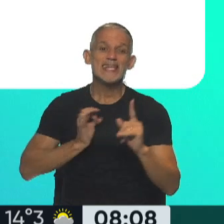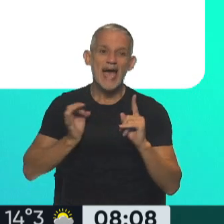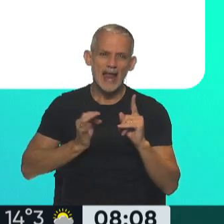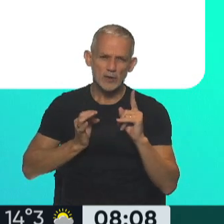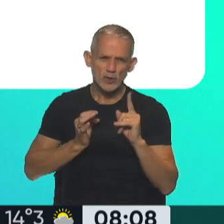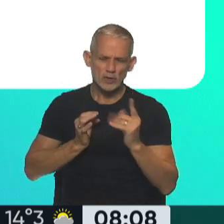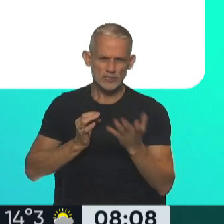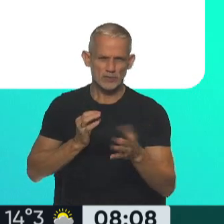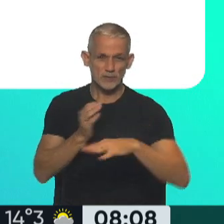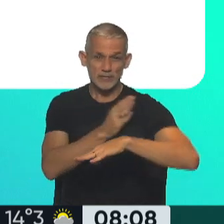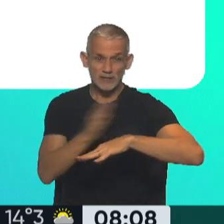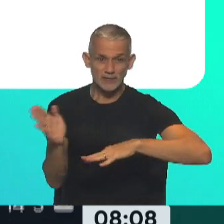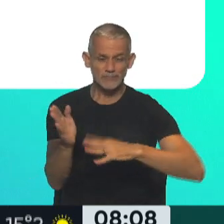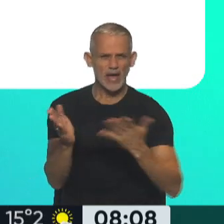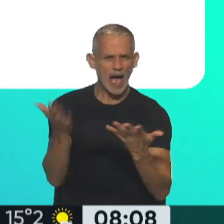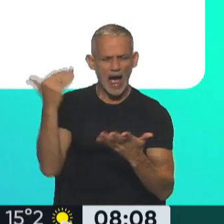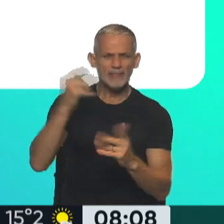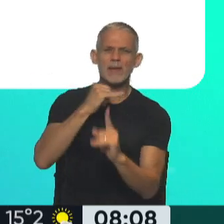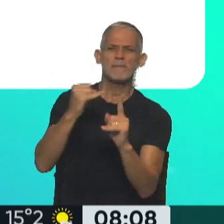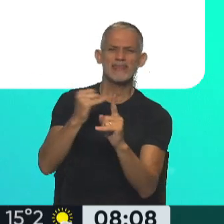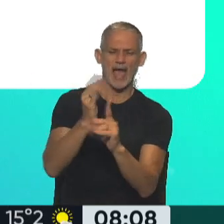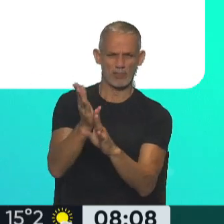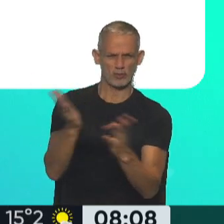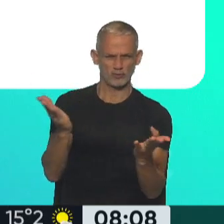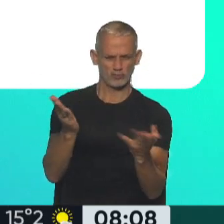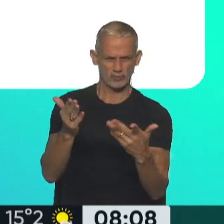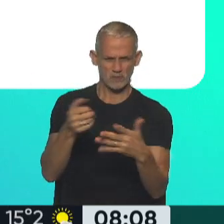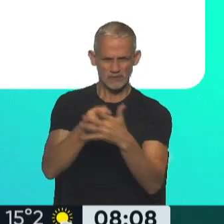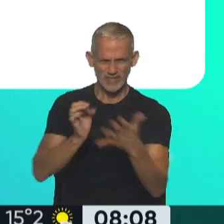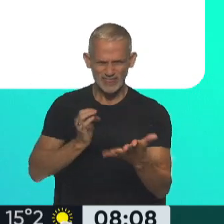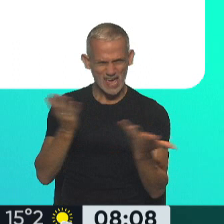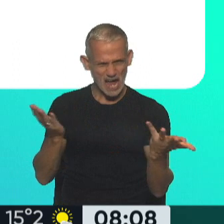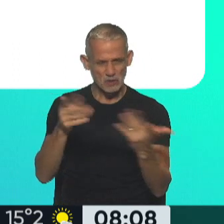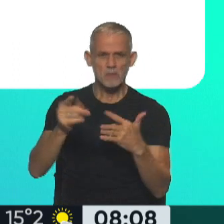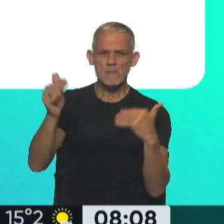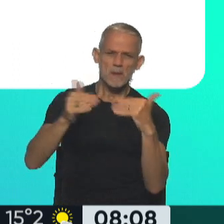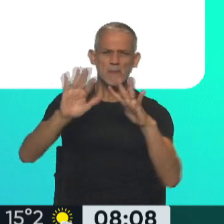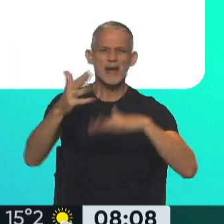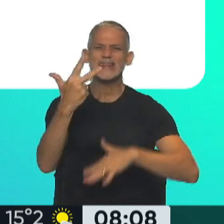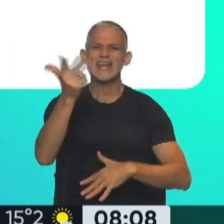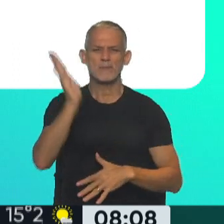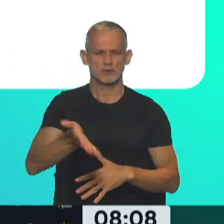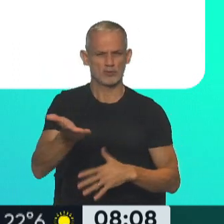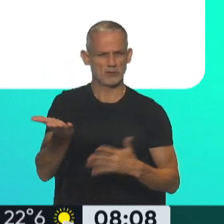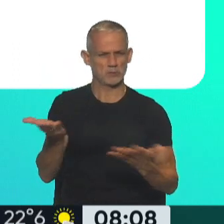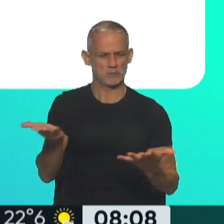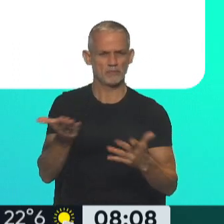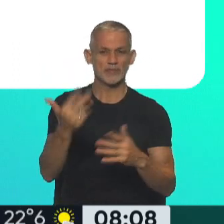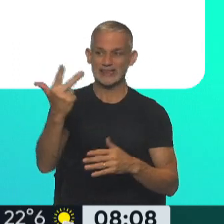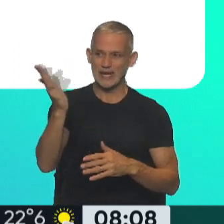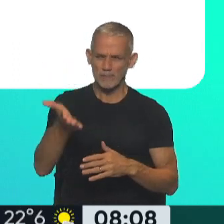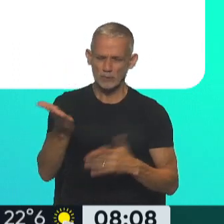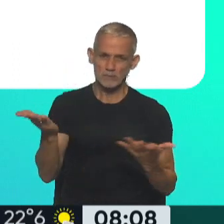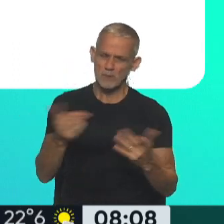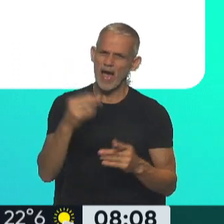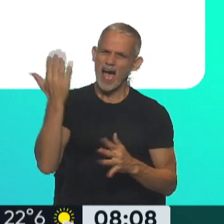fíjense chicos que ya no estamos hablando mediados, sino fines de año, la inflación se acerque al 3%. Ese número que querían tener